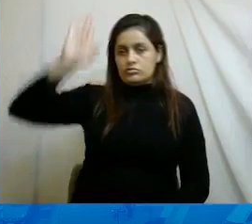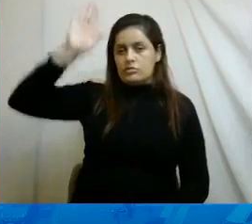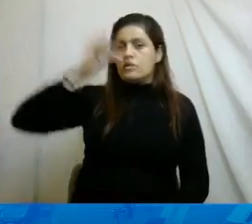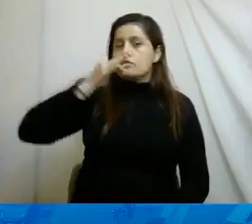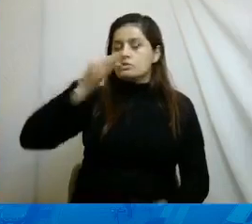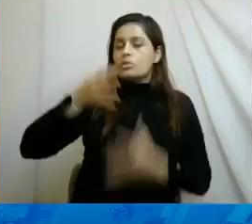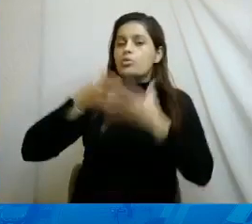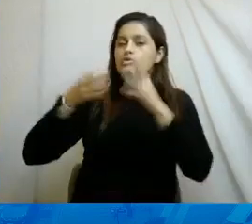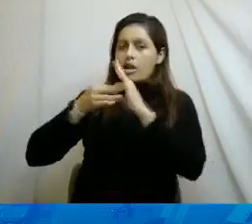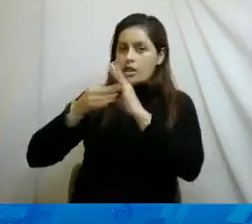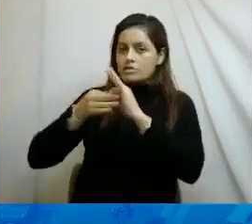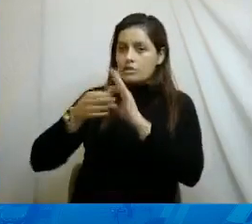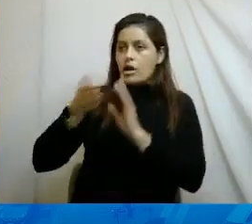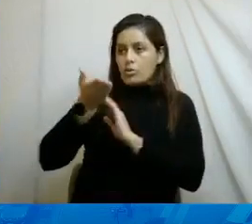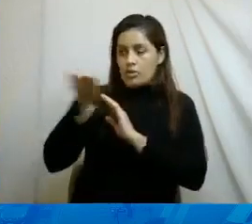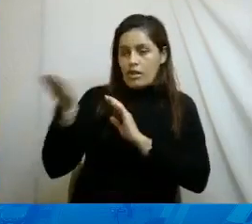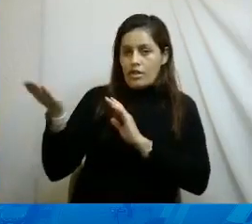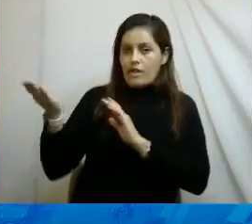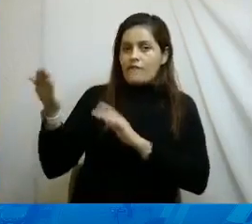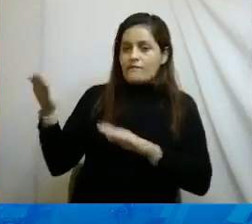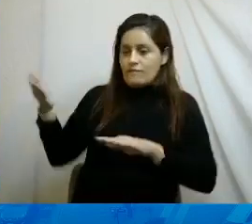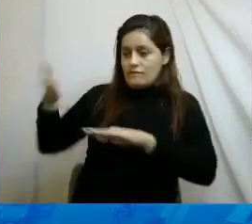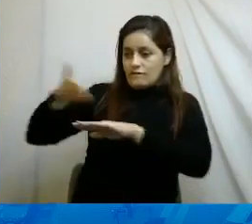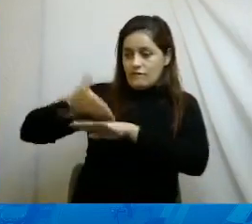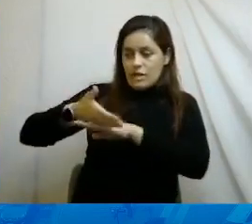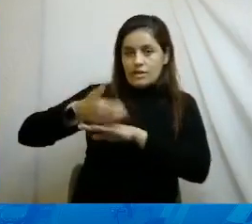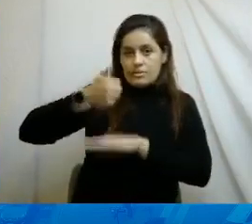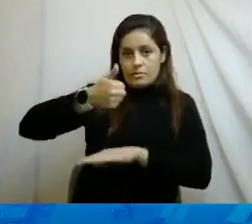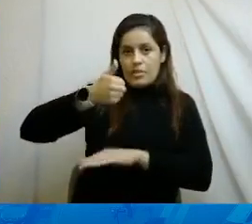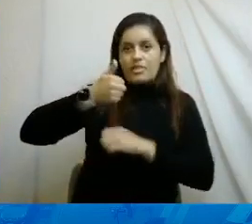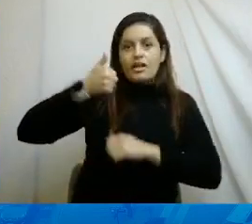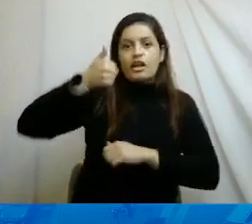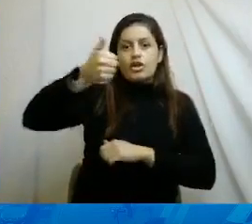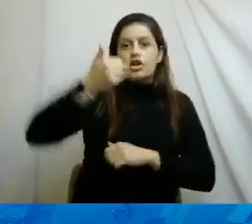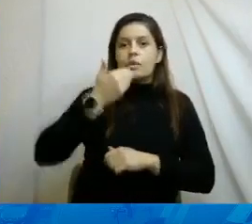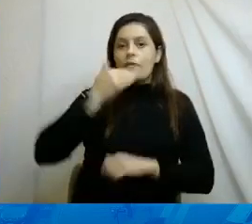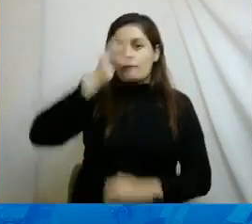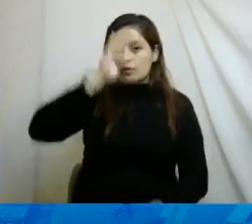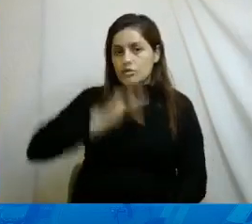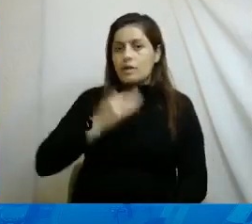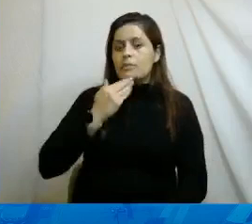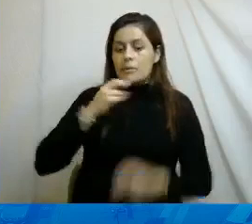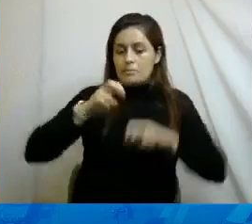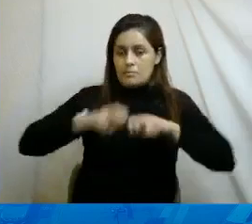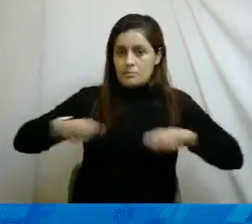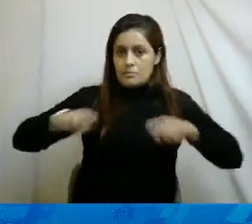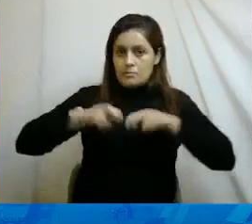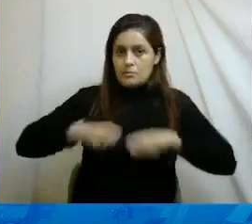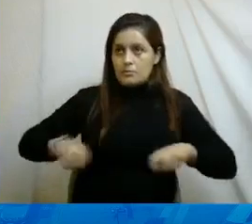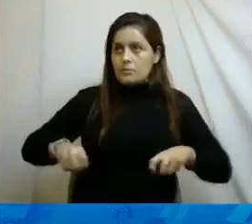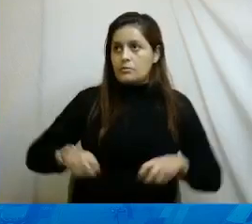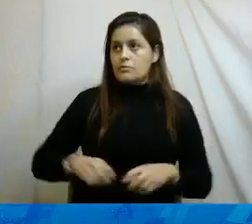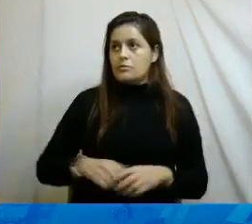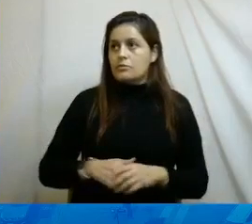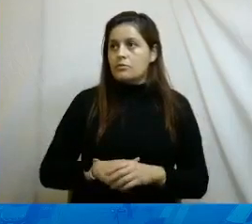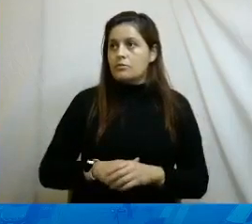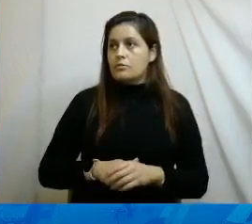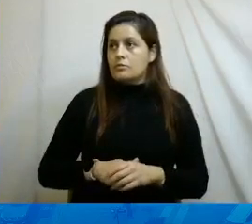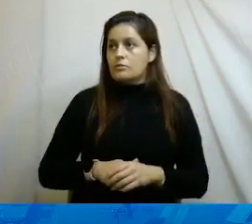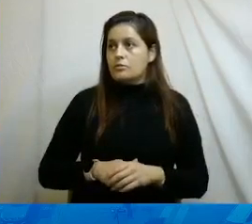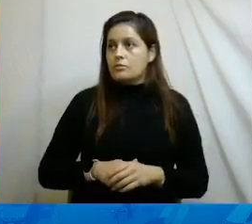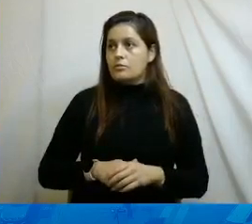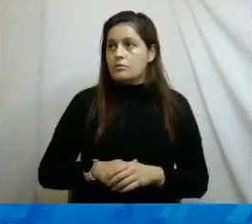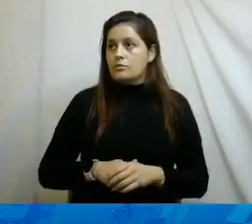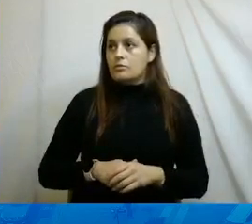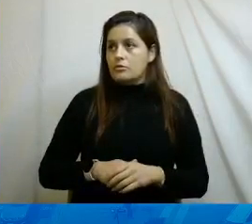Pablo Seger, director, el funcionario, a la audiencia también. Y bueno, ya que fui emplazado, también tengo